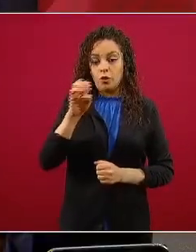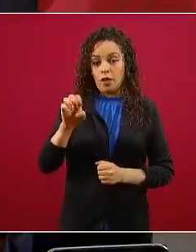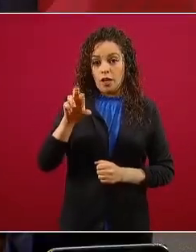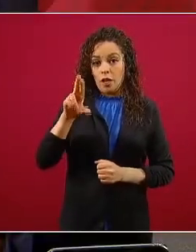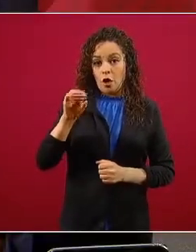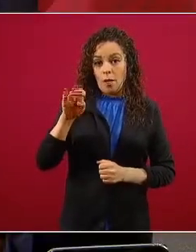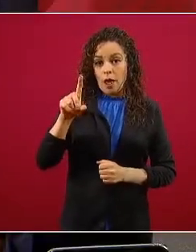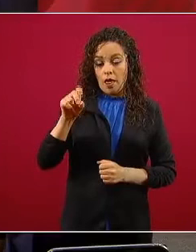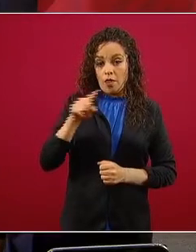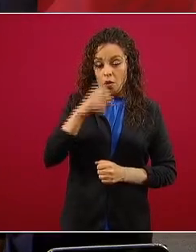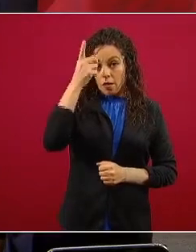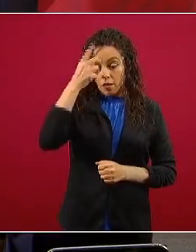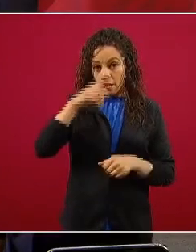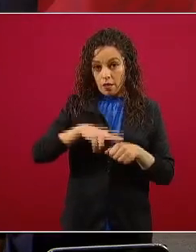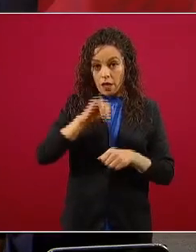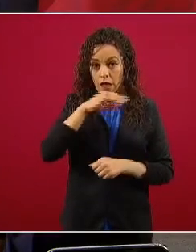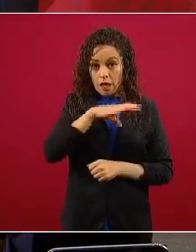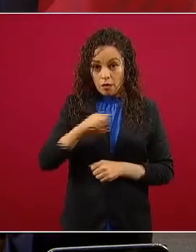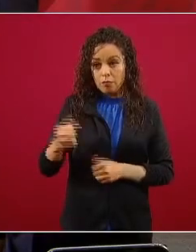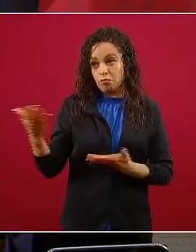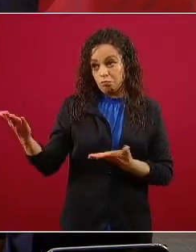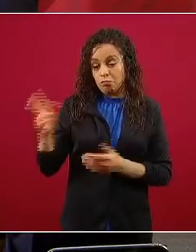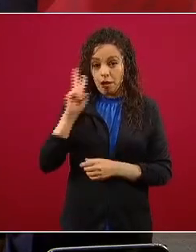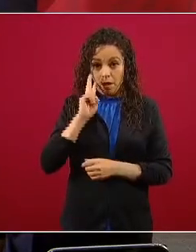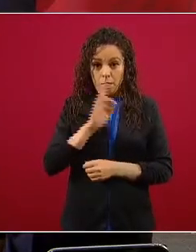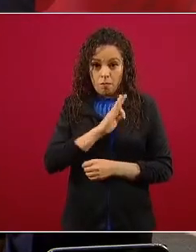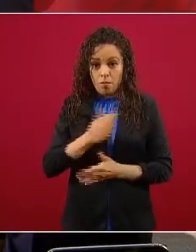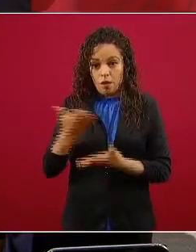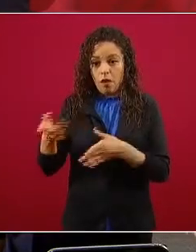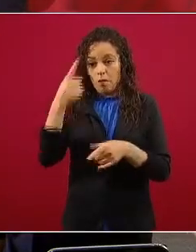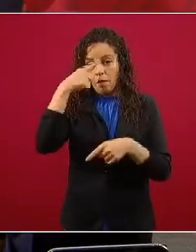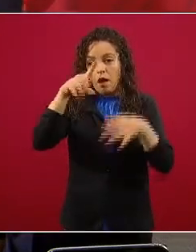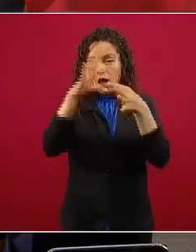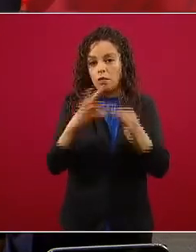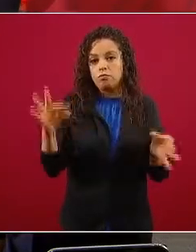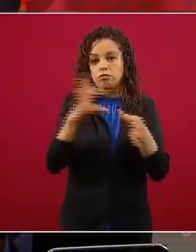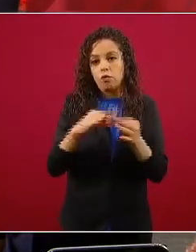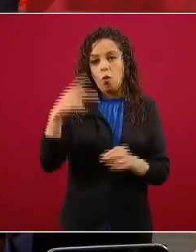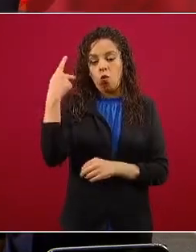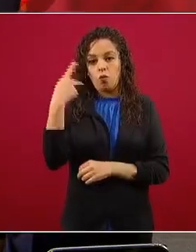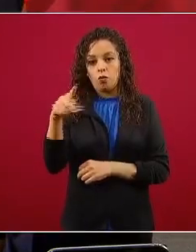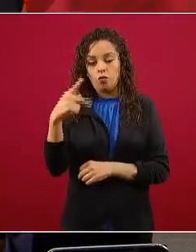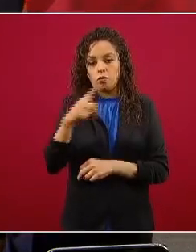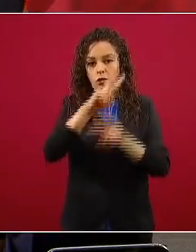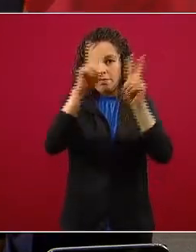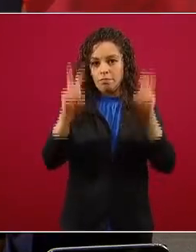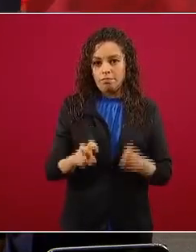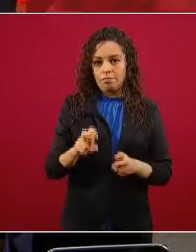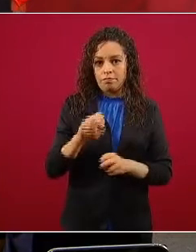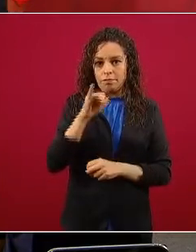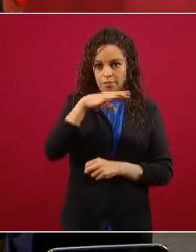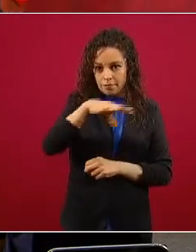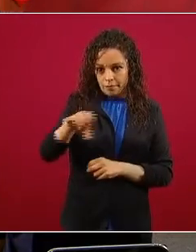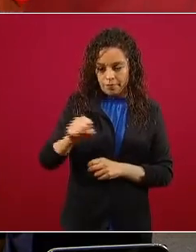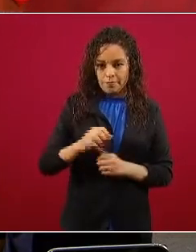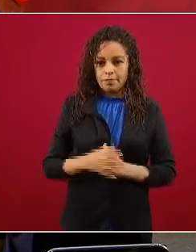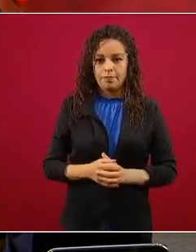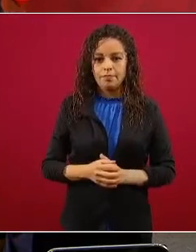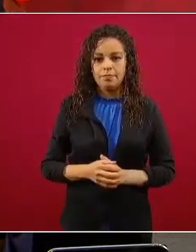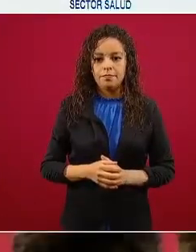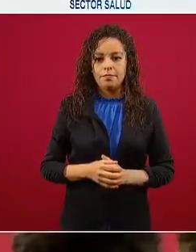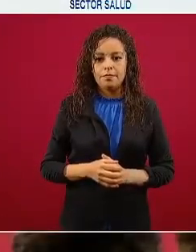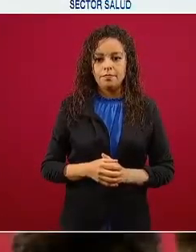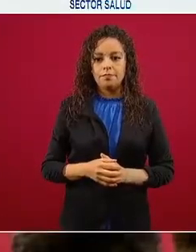IMSS, en algún momento comente ahorita sobre la visión del seguro. Pero básicamente la idea general es, tenemos